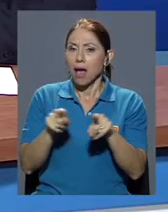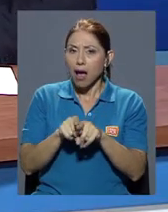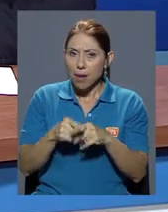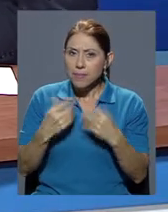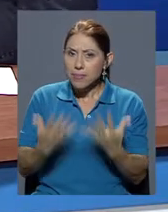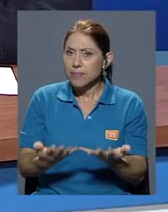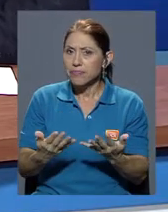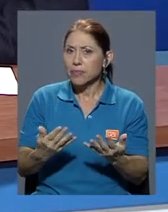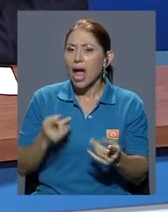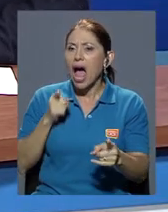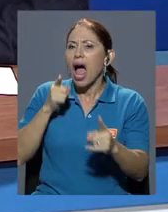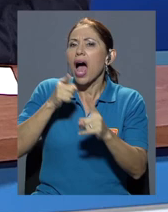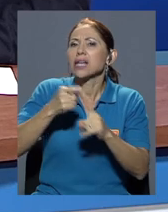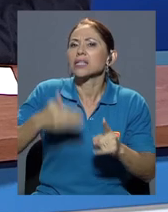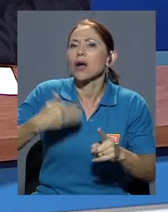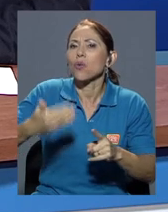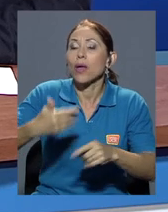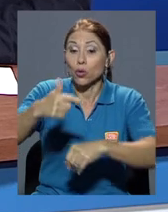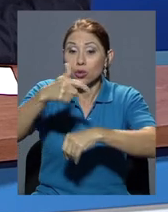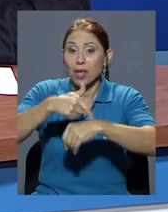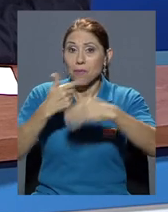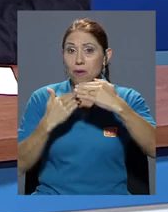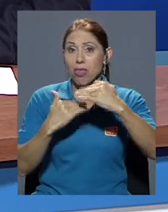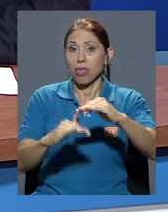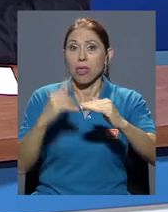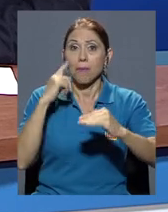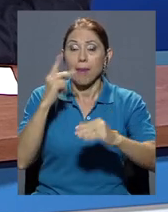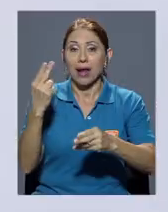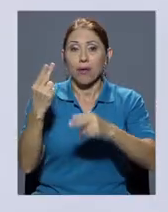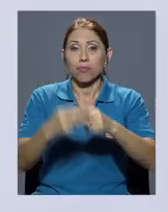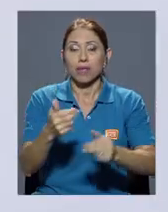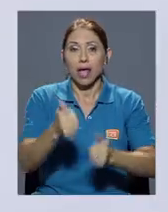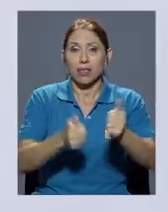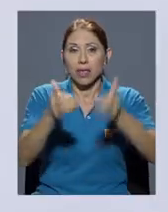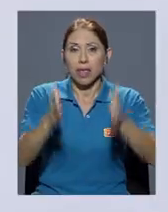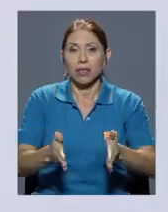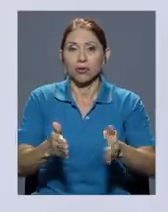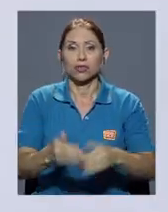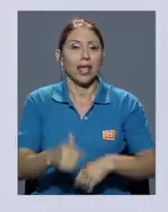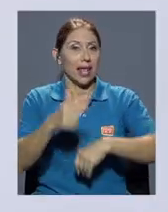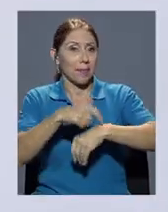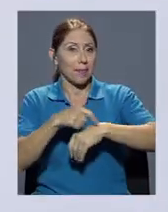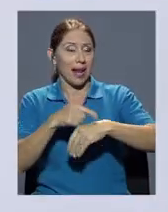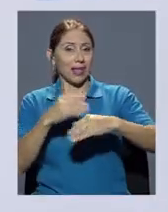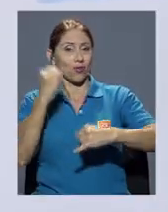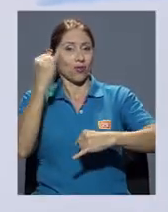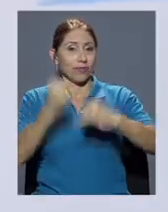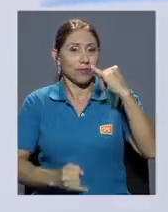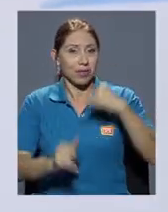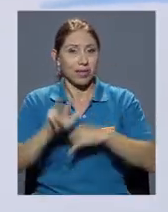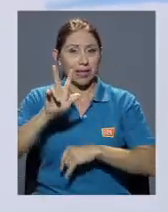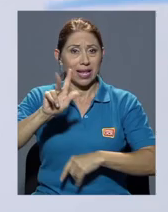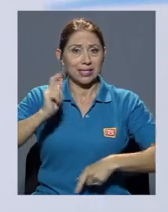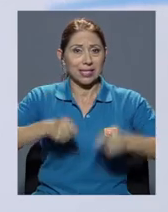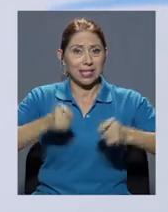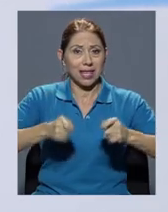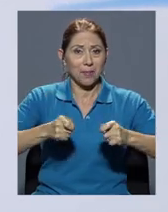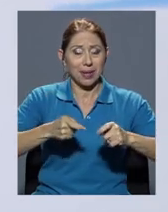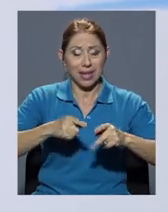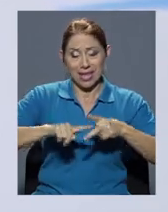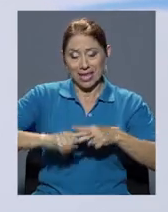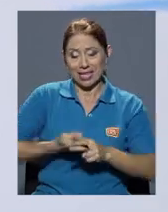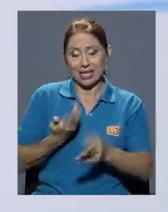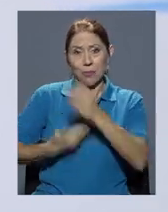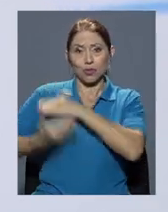hasta cuándo hay plazo para presentar las candidaturas el plazo vence el próximo 3 de septiembre iniciamos desde el 2 de julio